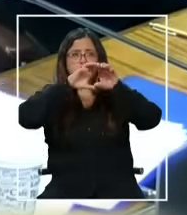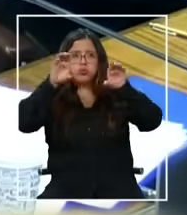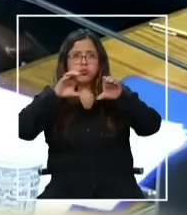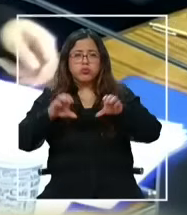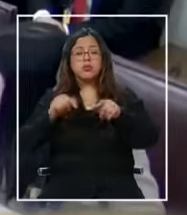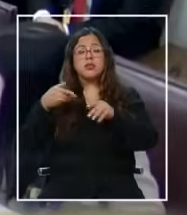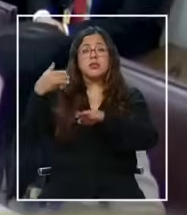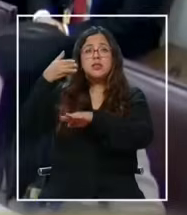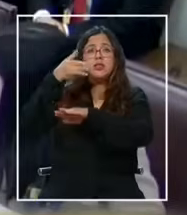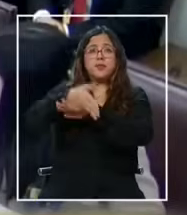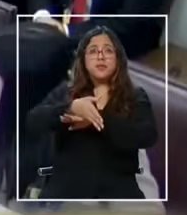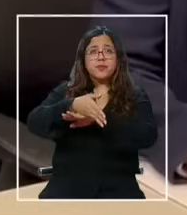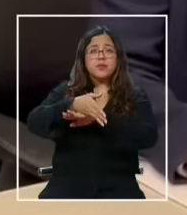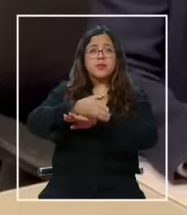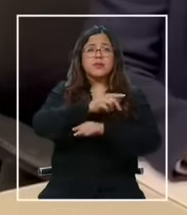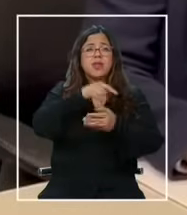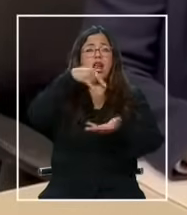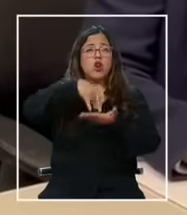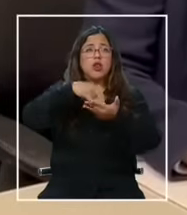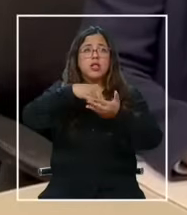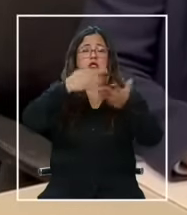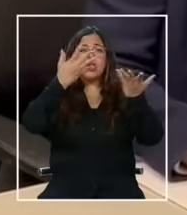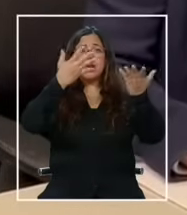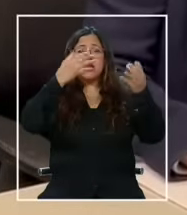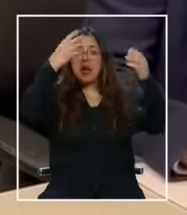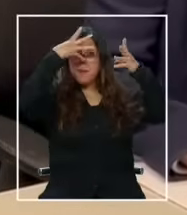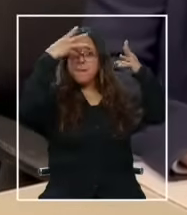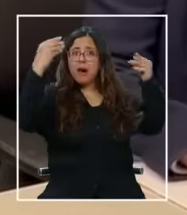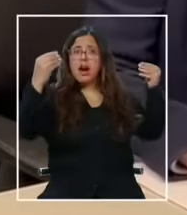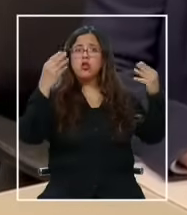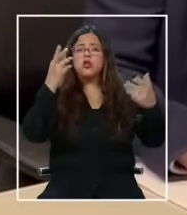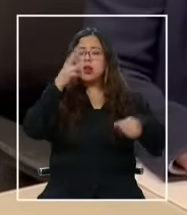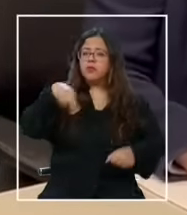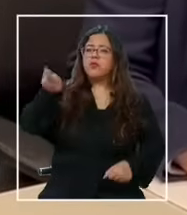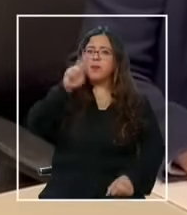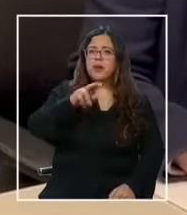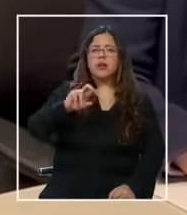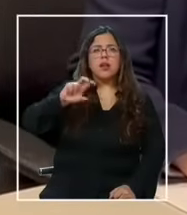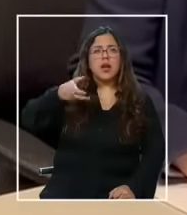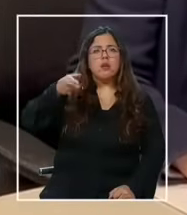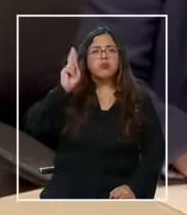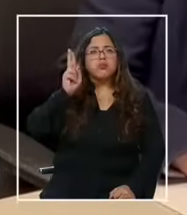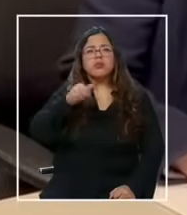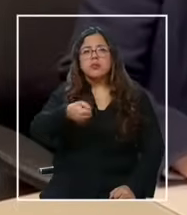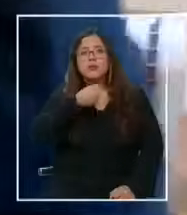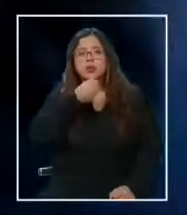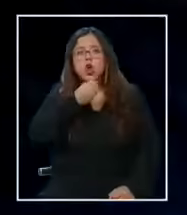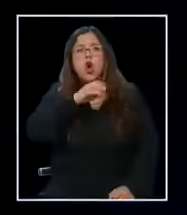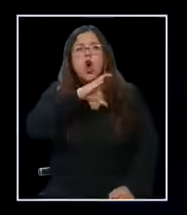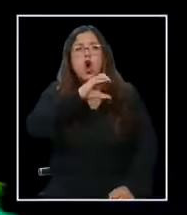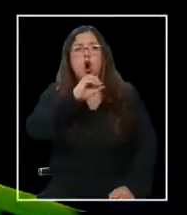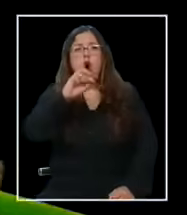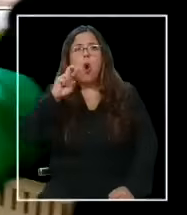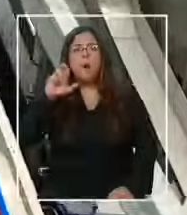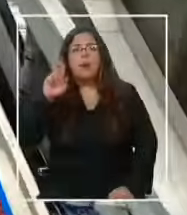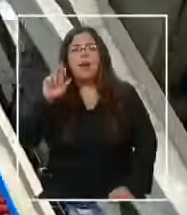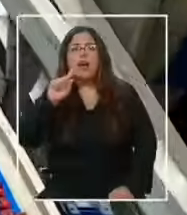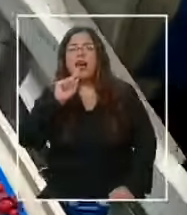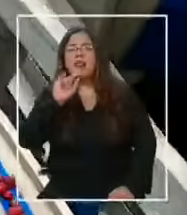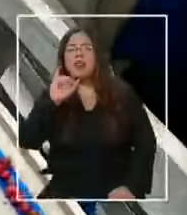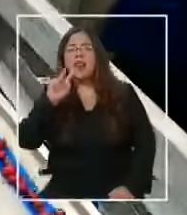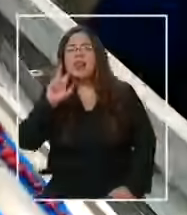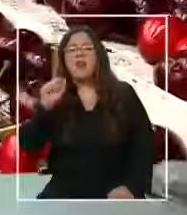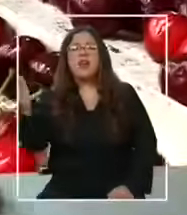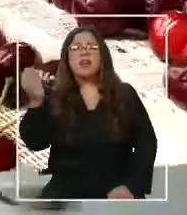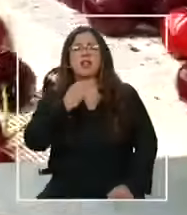al congreso el embajador chino reafirmó sus dichos en entrevista con la Radio Cooperativa e incluso habló de un perjuicio a la